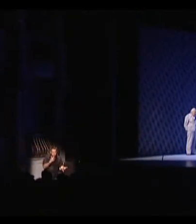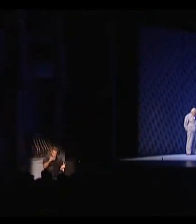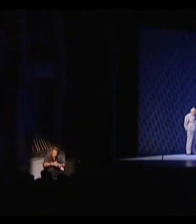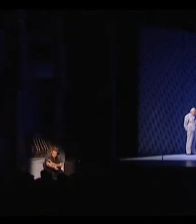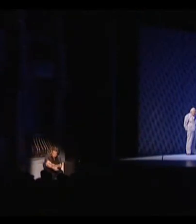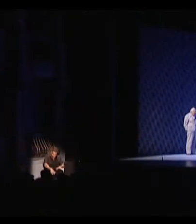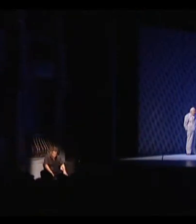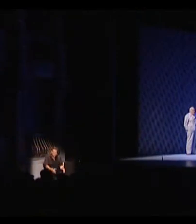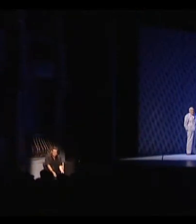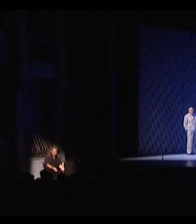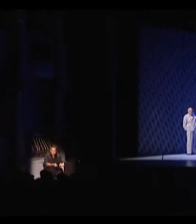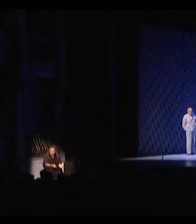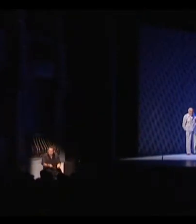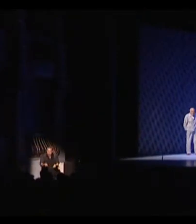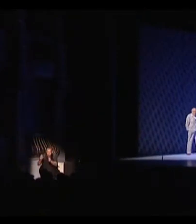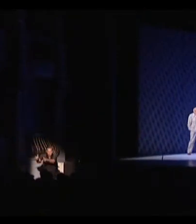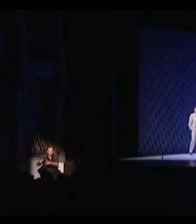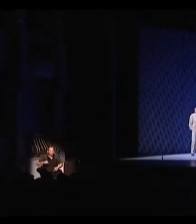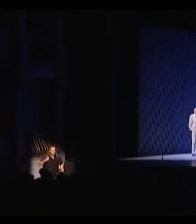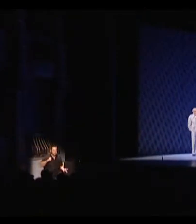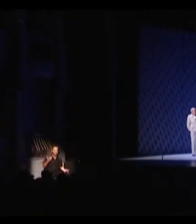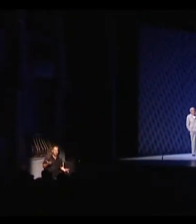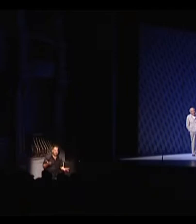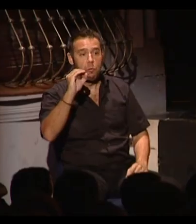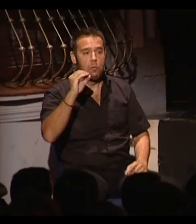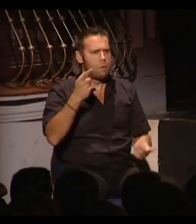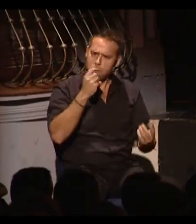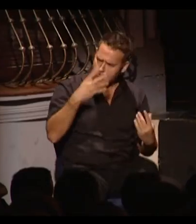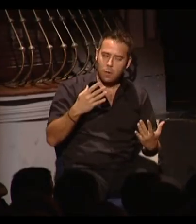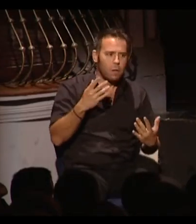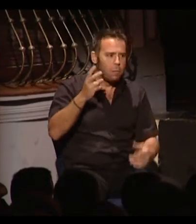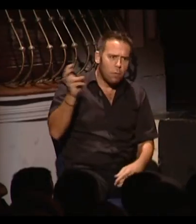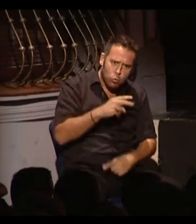Además, por primera vez, se ha representado en el Teatro Cervantes una obra accesible.